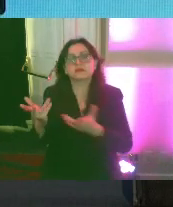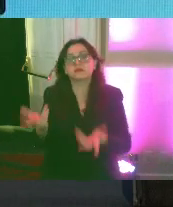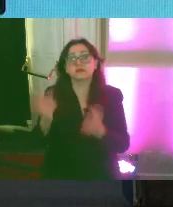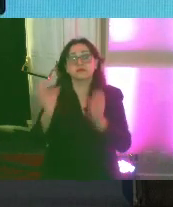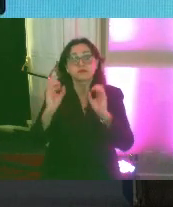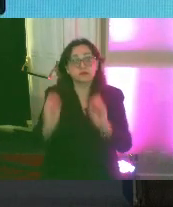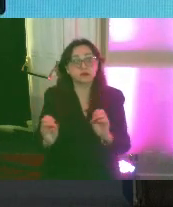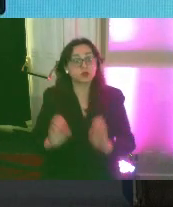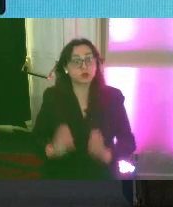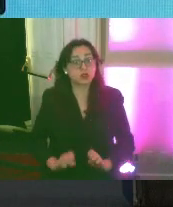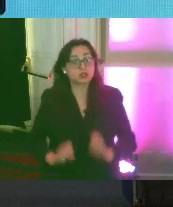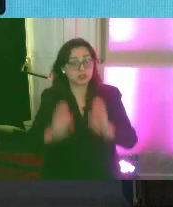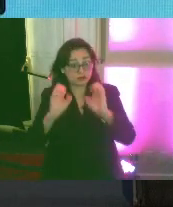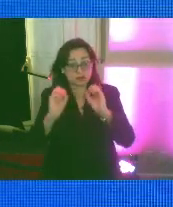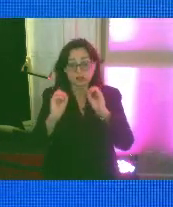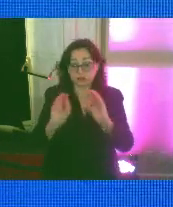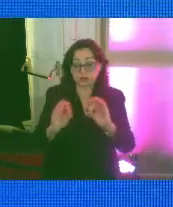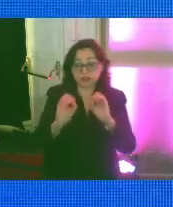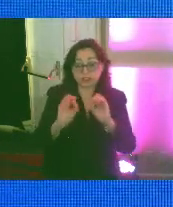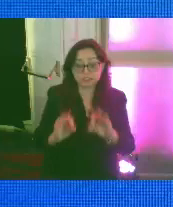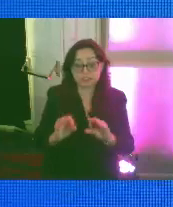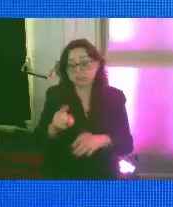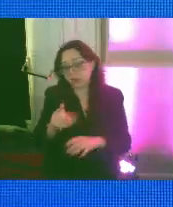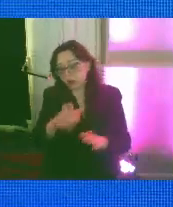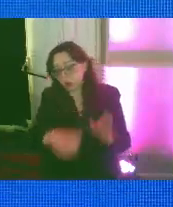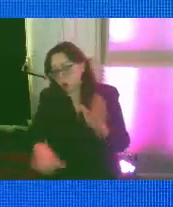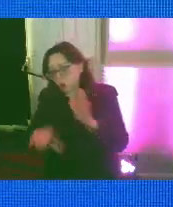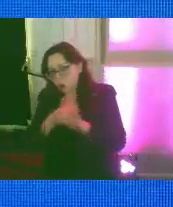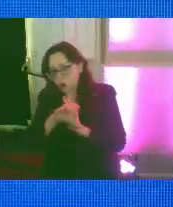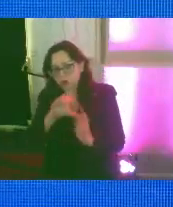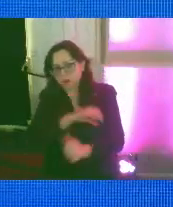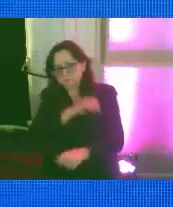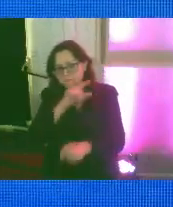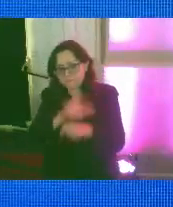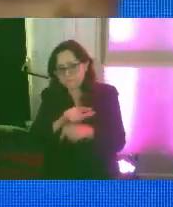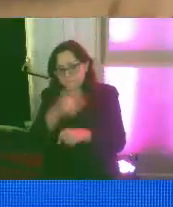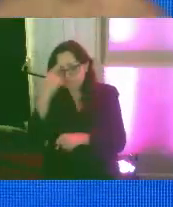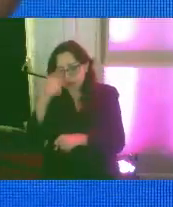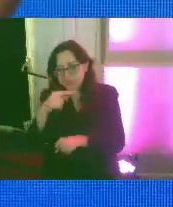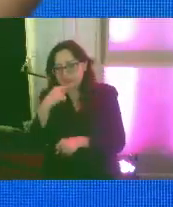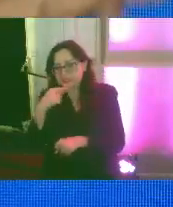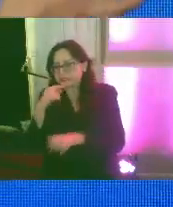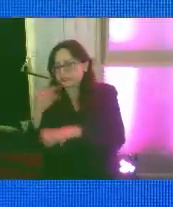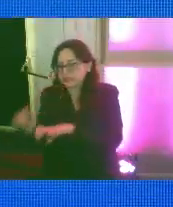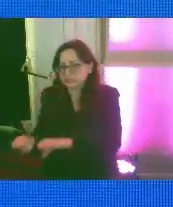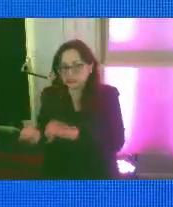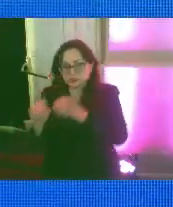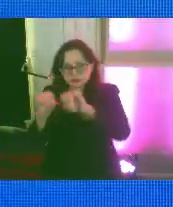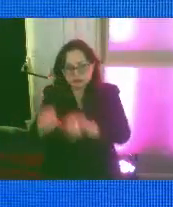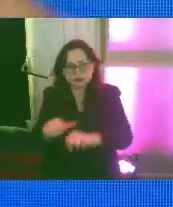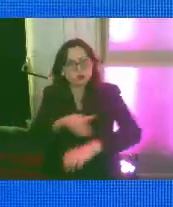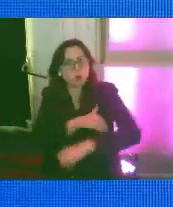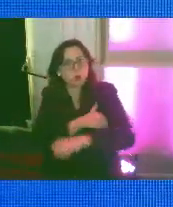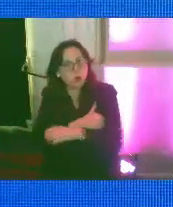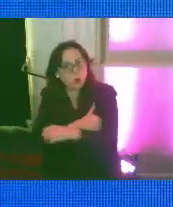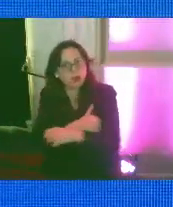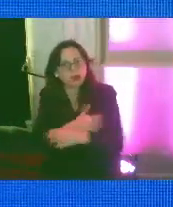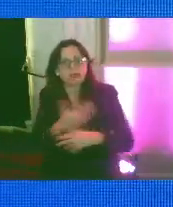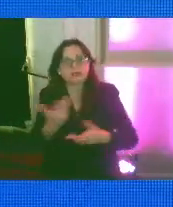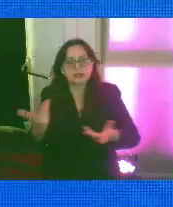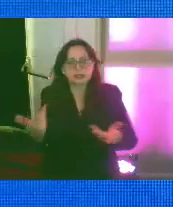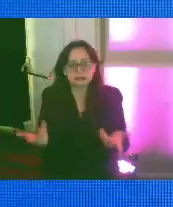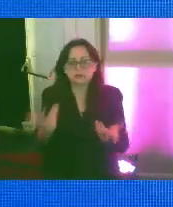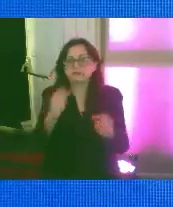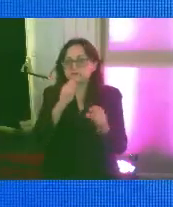trabajo, en los lugares de trabajo del sector público, el sector privado, en las universidades, guarderías, jardines, no sé cómo le quiera llamar cada